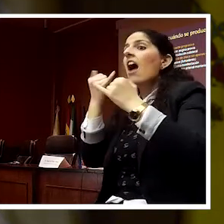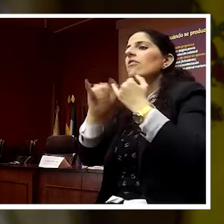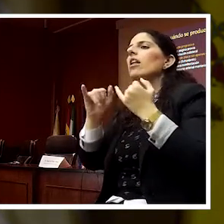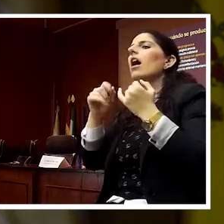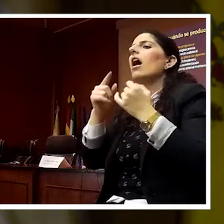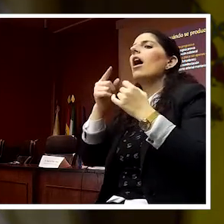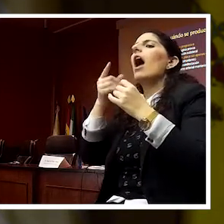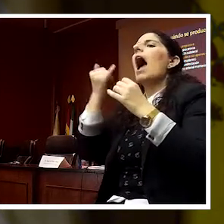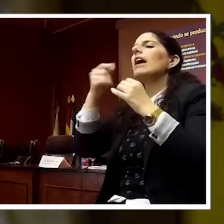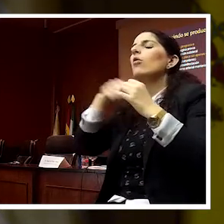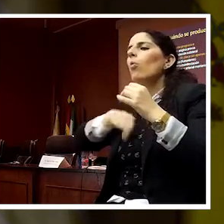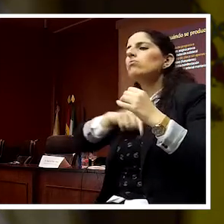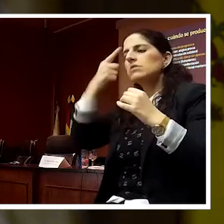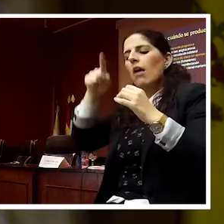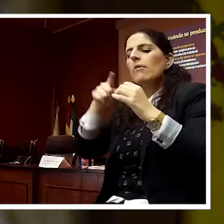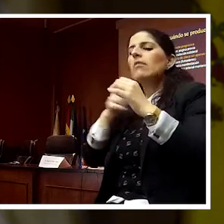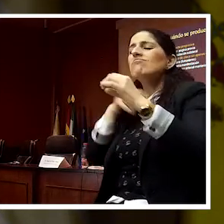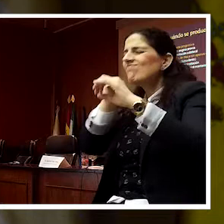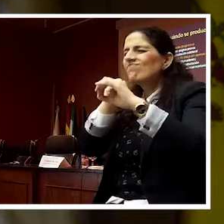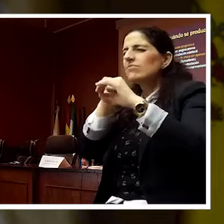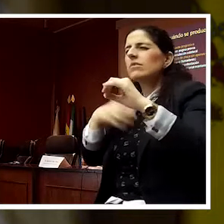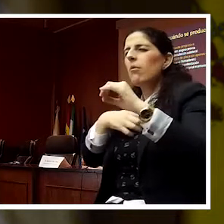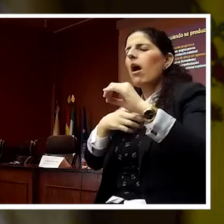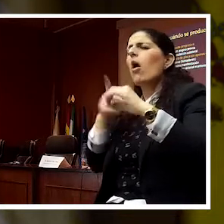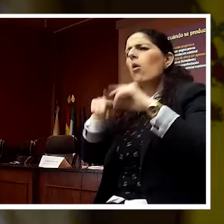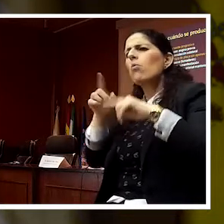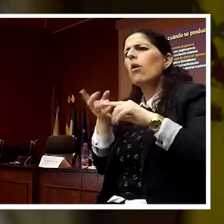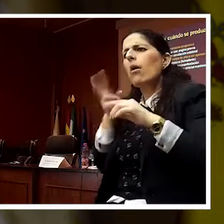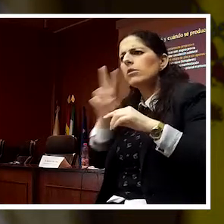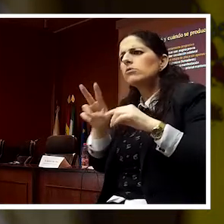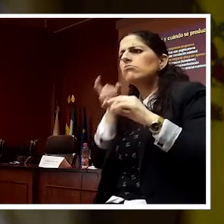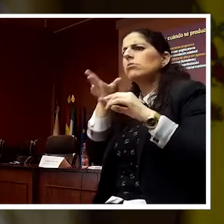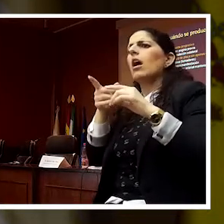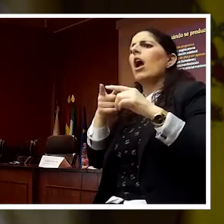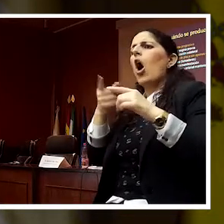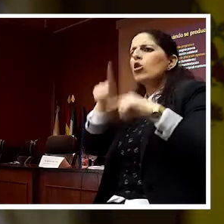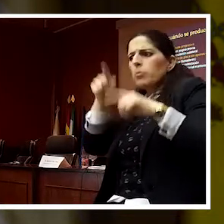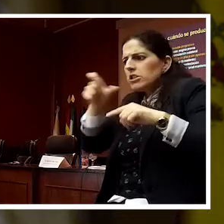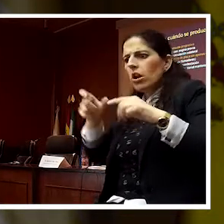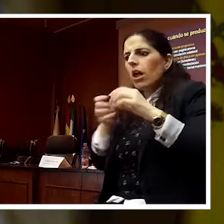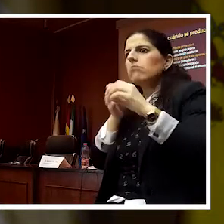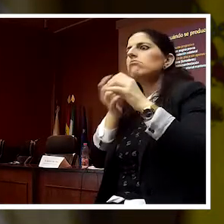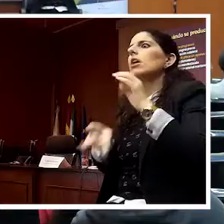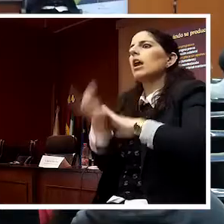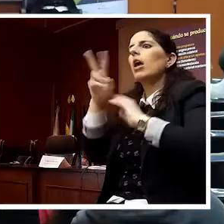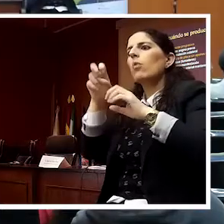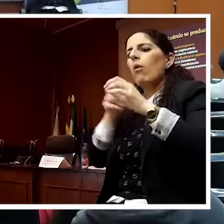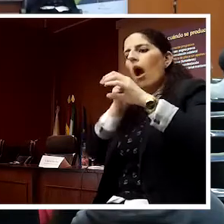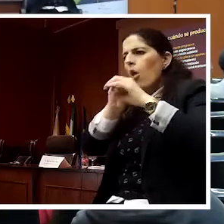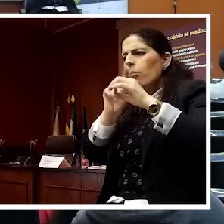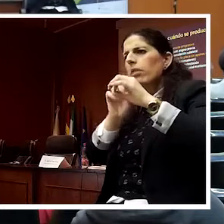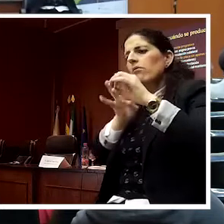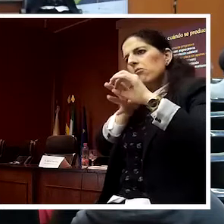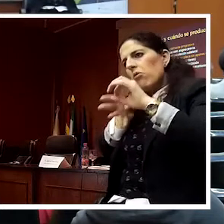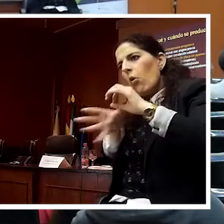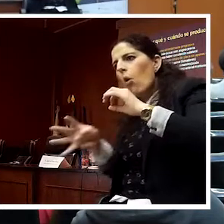una circulación colateral. Quiere decir que esto es una situación más favorable, cuando es lentamente progresiva.